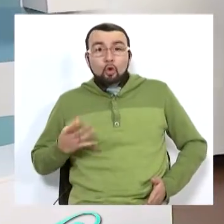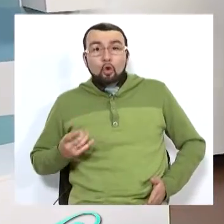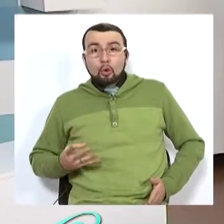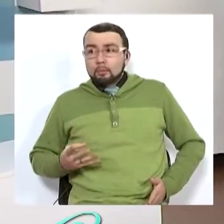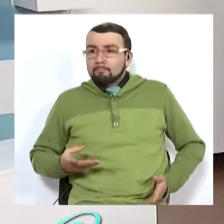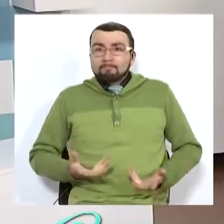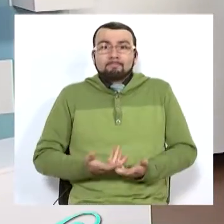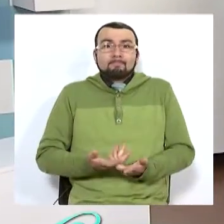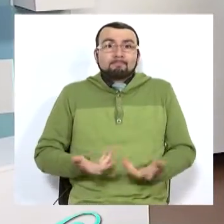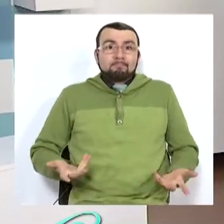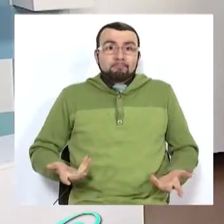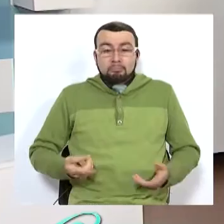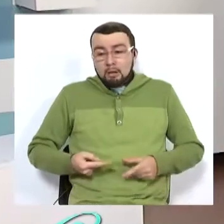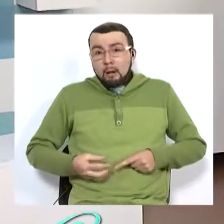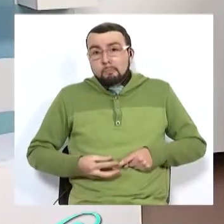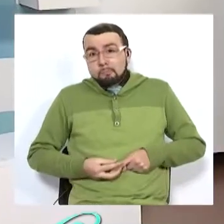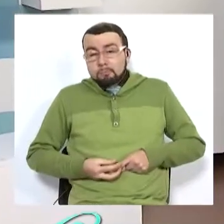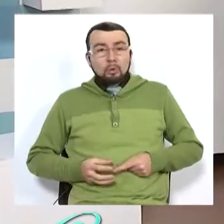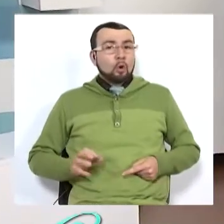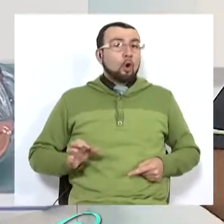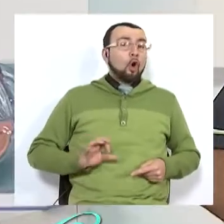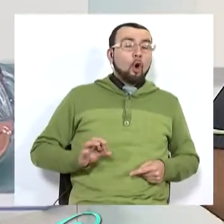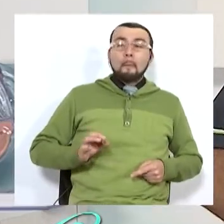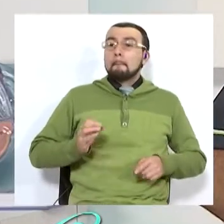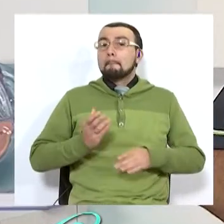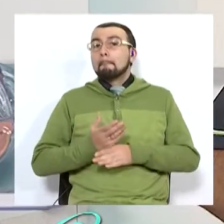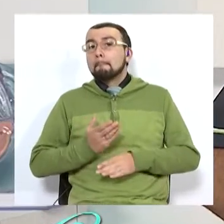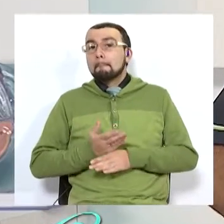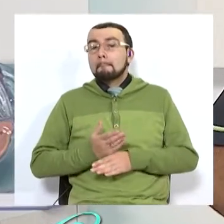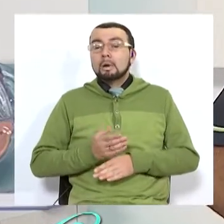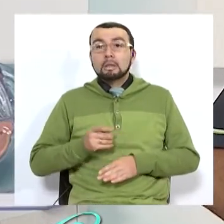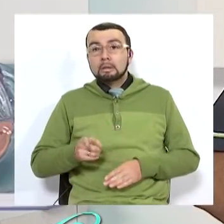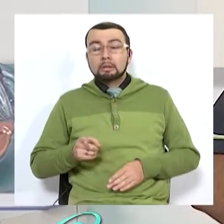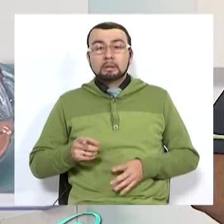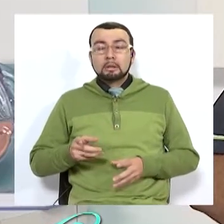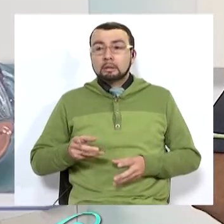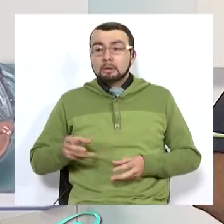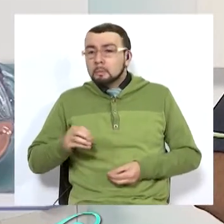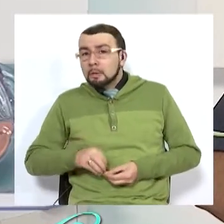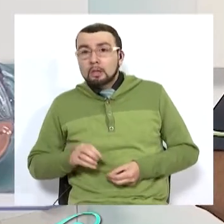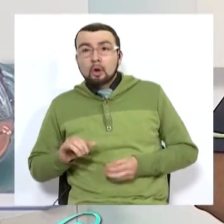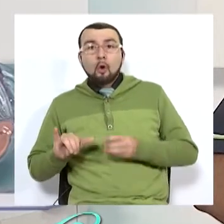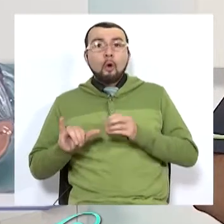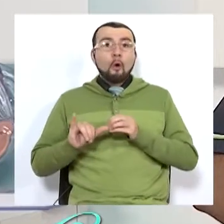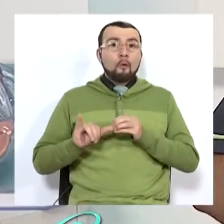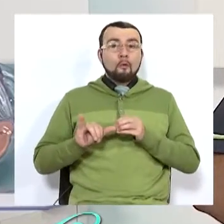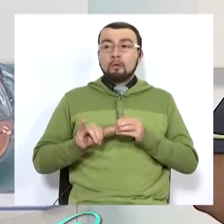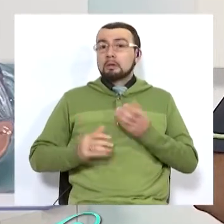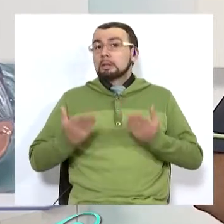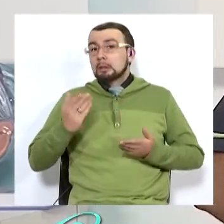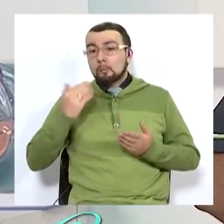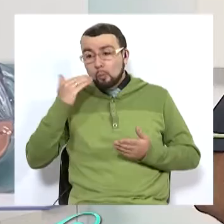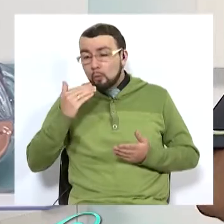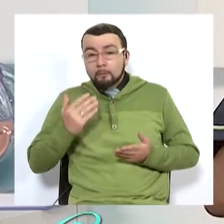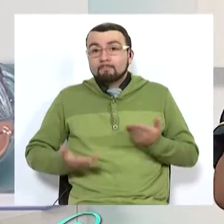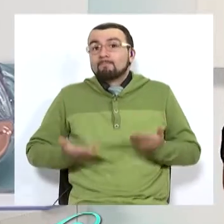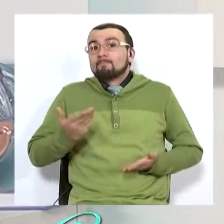puede ser apendicitis o puede ser un problema anexial o de ovarios en el caso de las